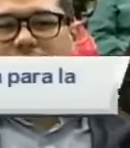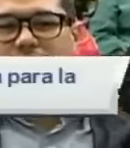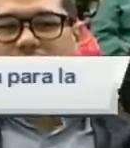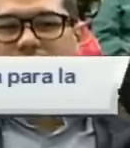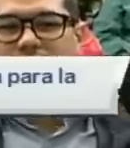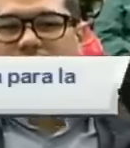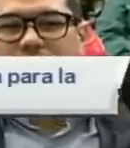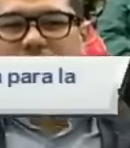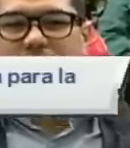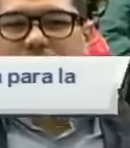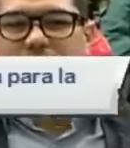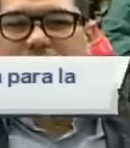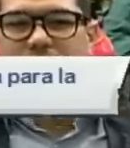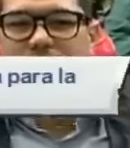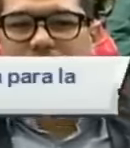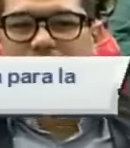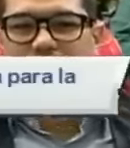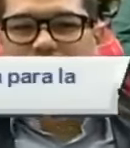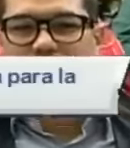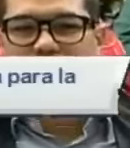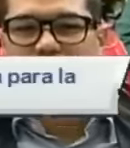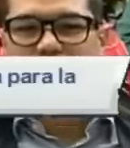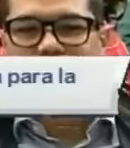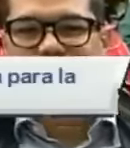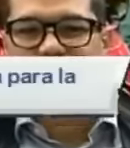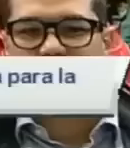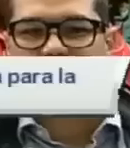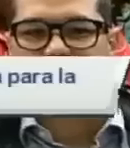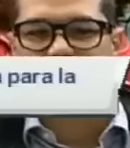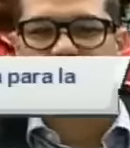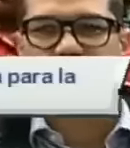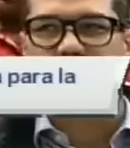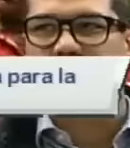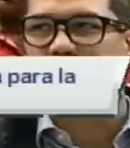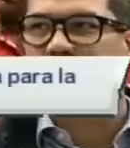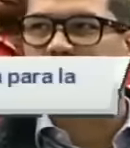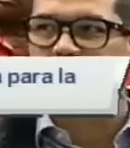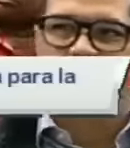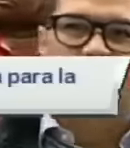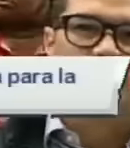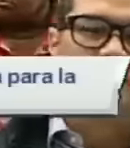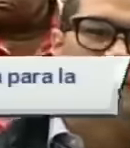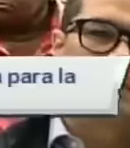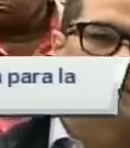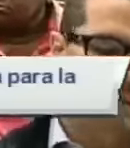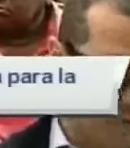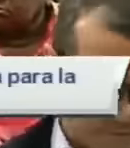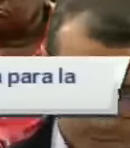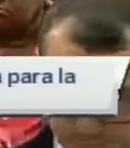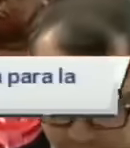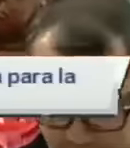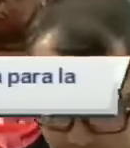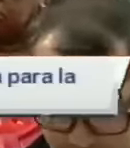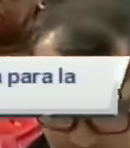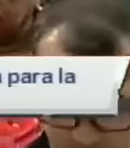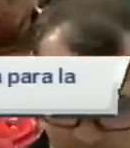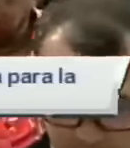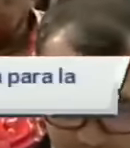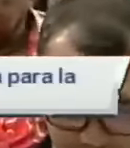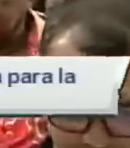en una reunión, en una gran asamblea convocada con más de 500 delegados de las estructuras